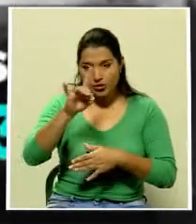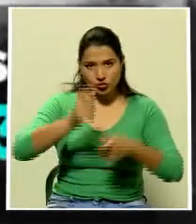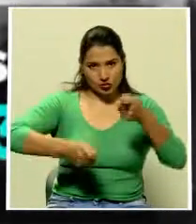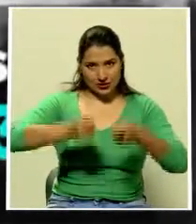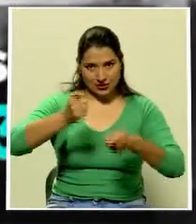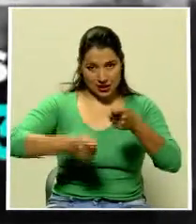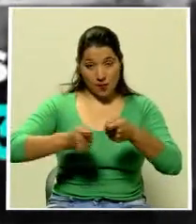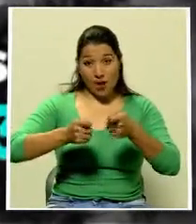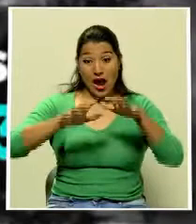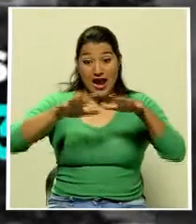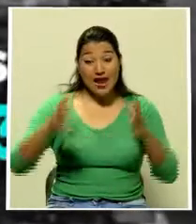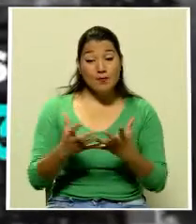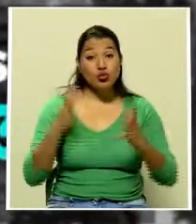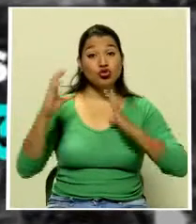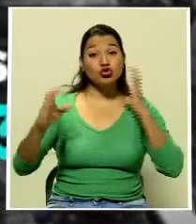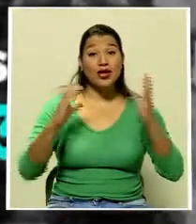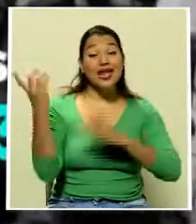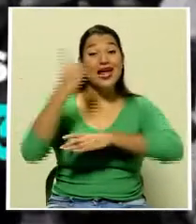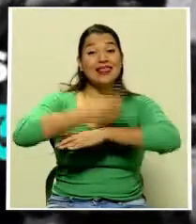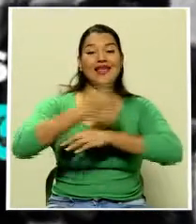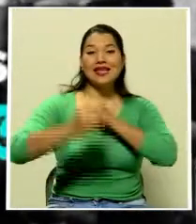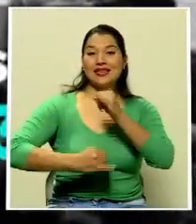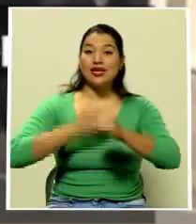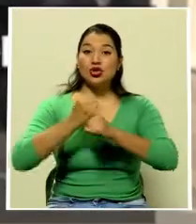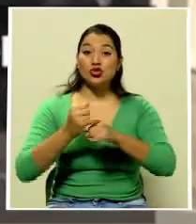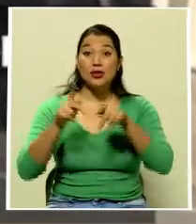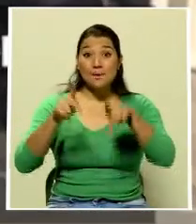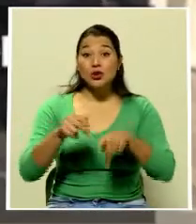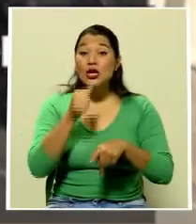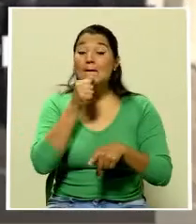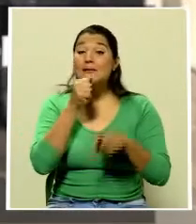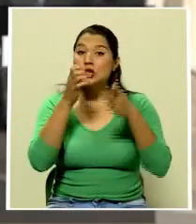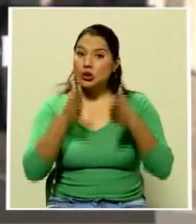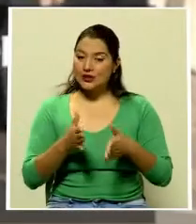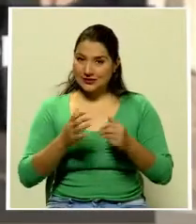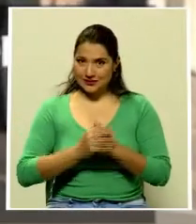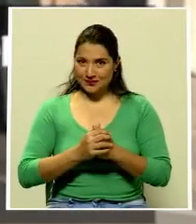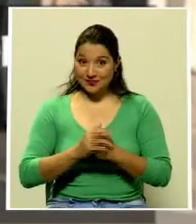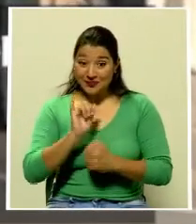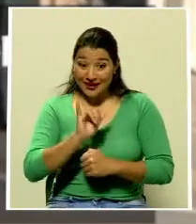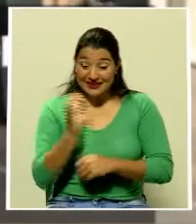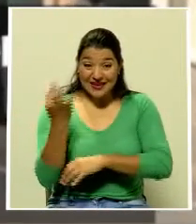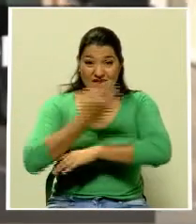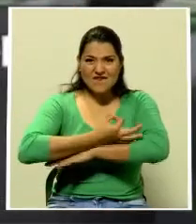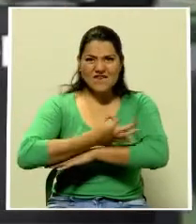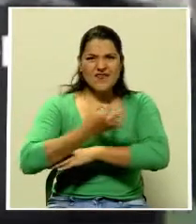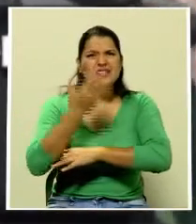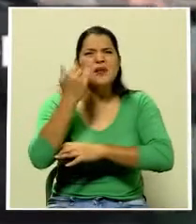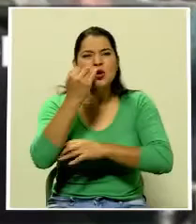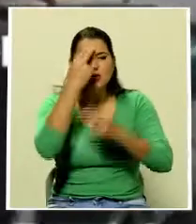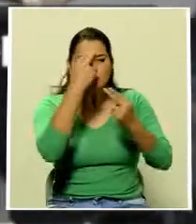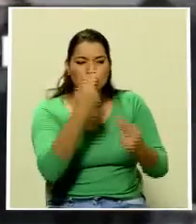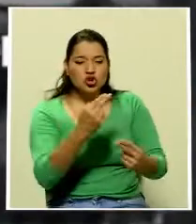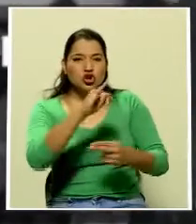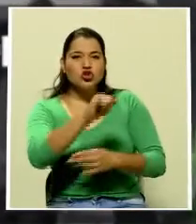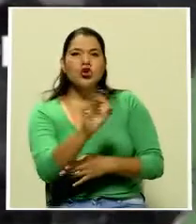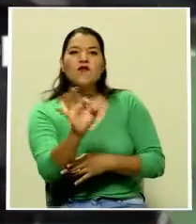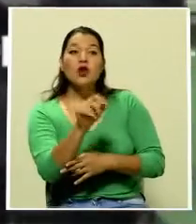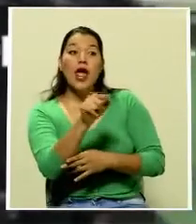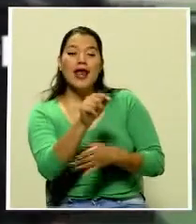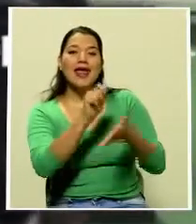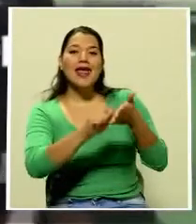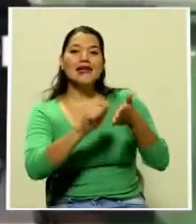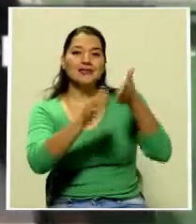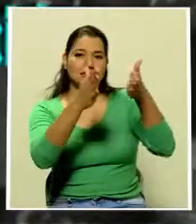septiembre, el mundo celebra el Día Internacional del Periodista. Esta fecha es en honor a Juliusz Fusik, un escritor